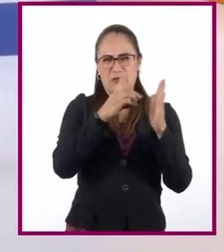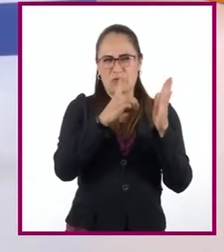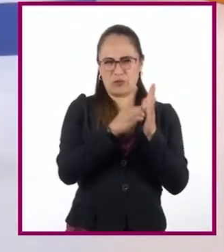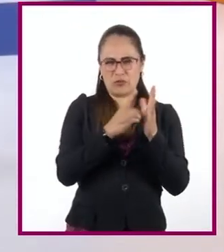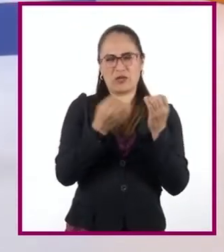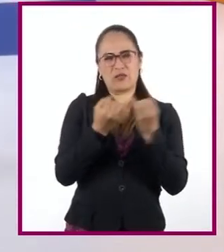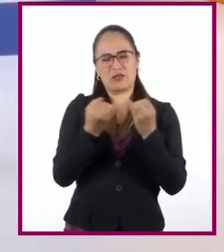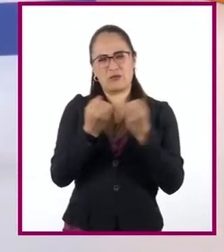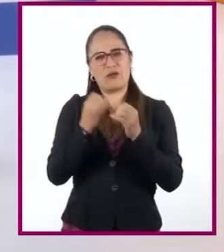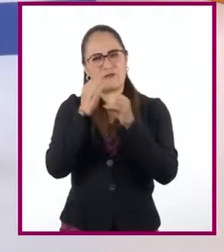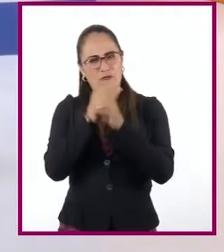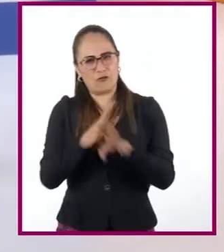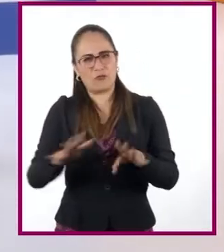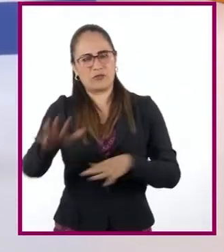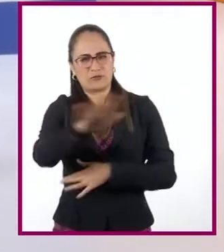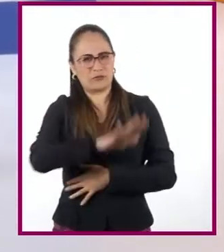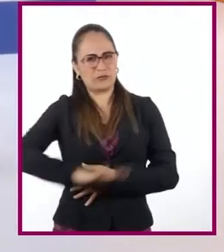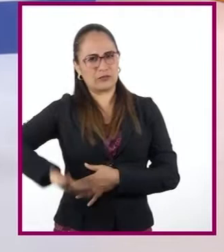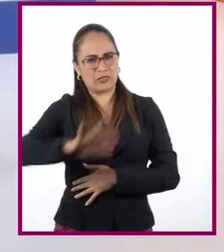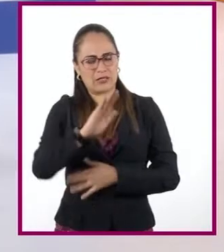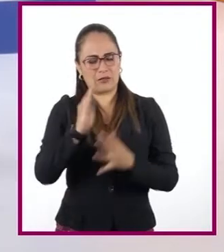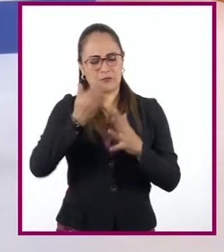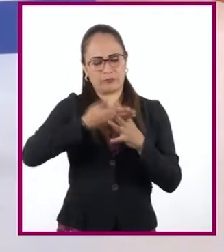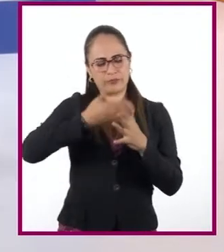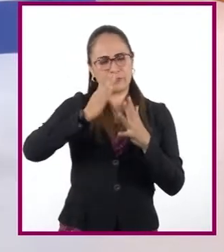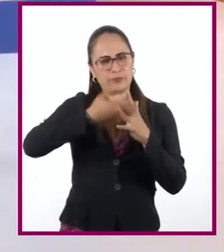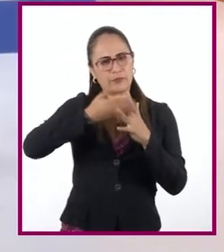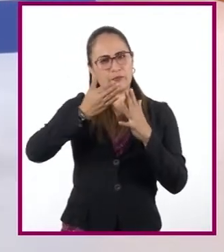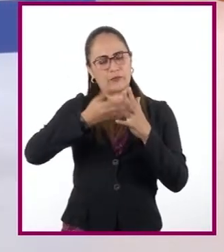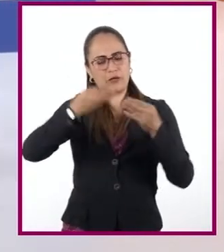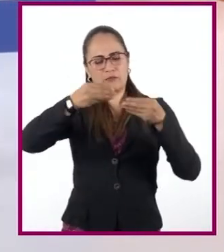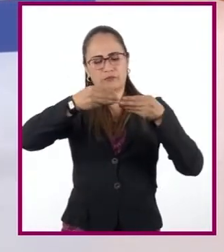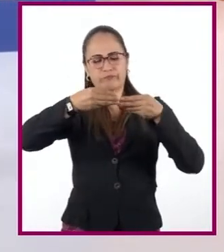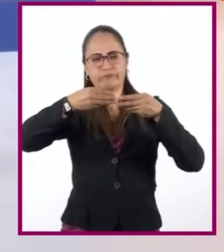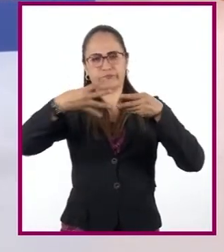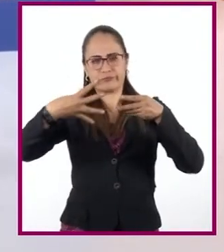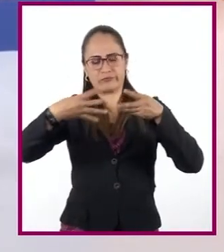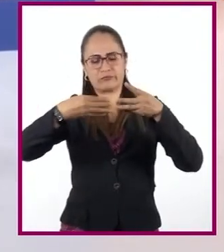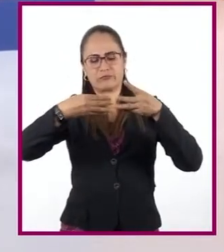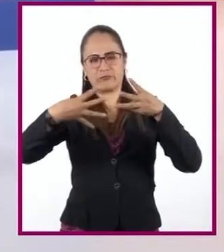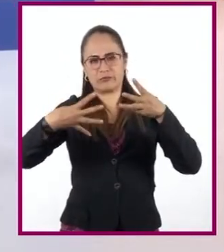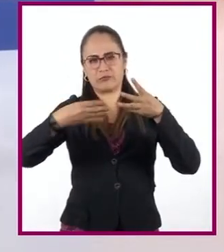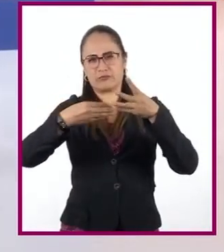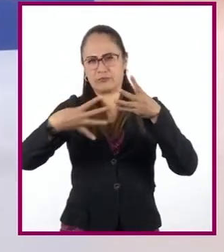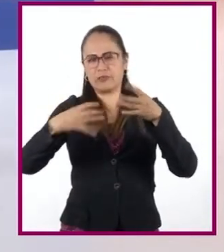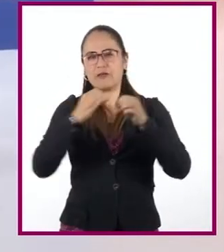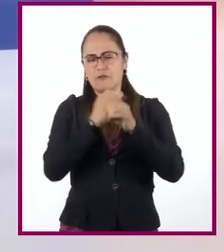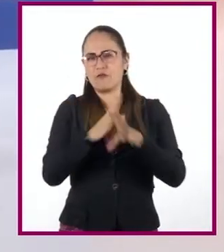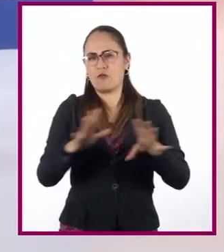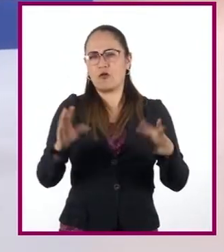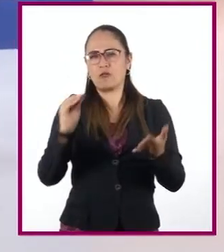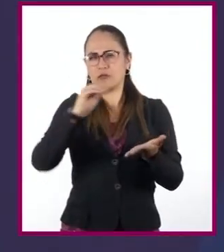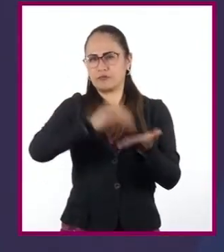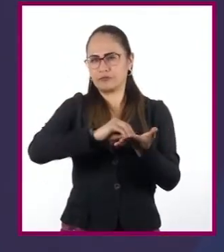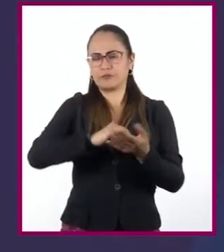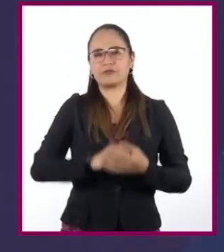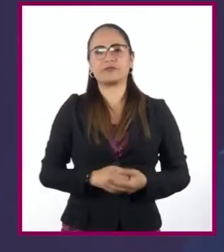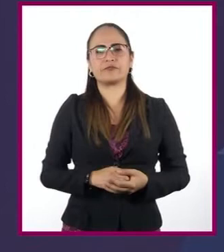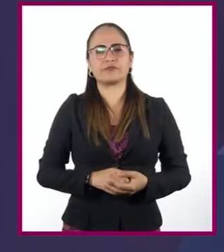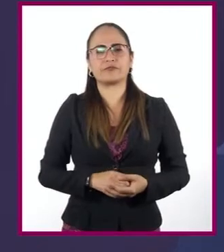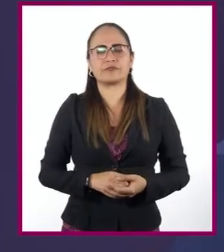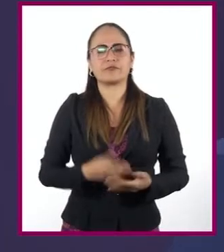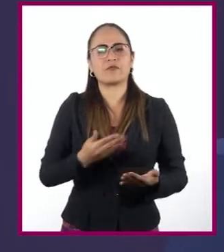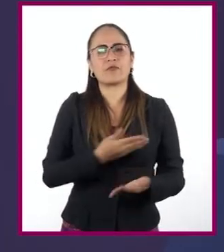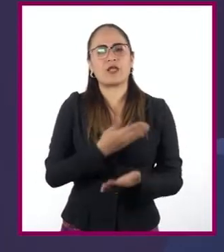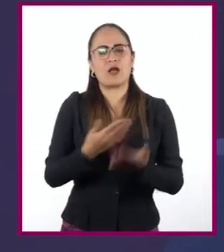datos sociodemográficos, en estos apartados se inscriben otros elementos propios de los informes. Vamos ahora